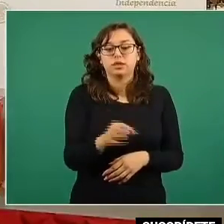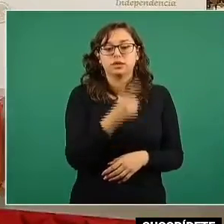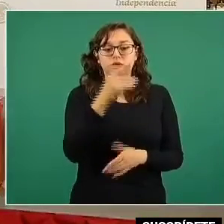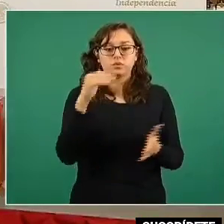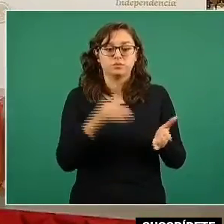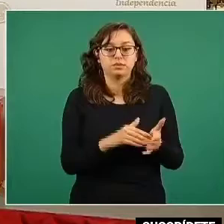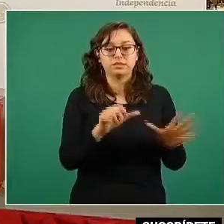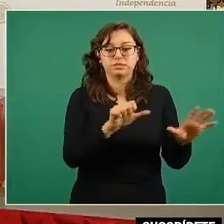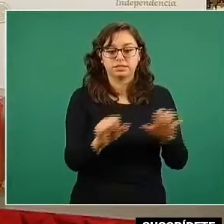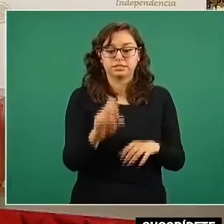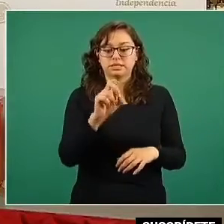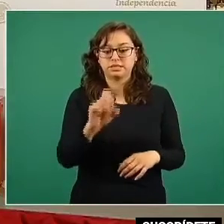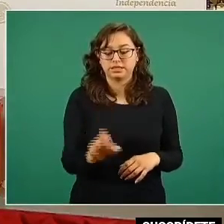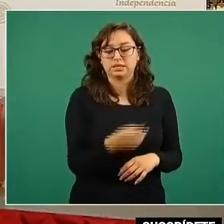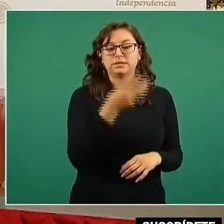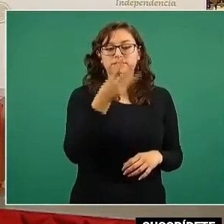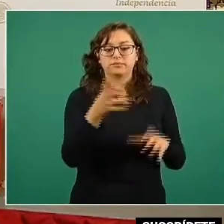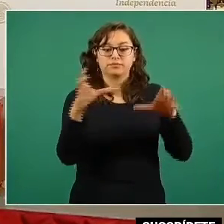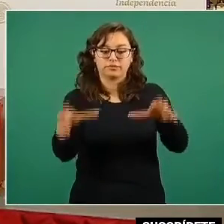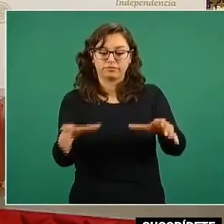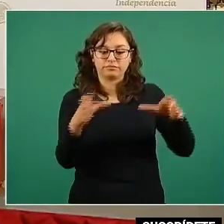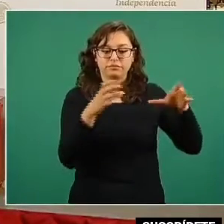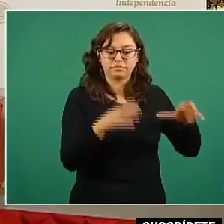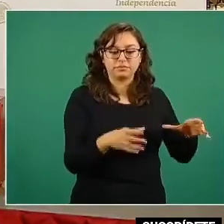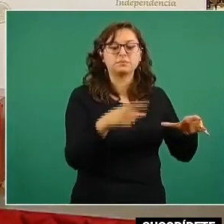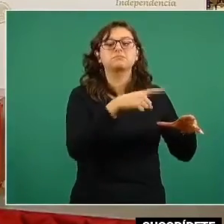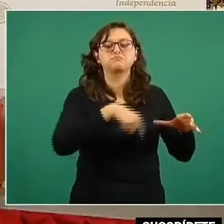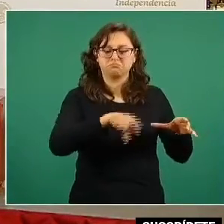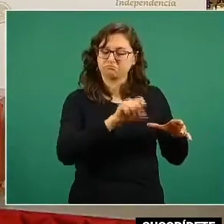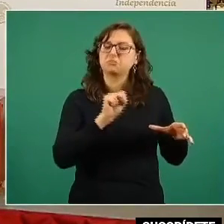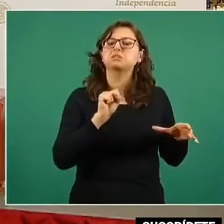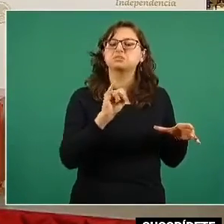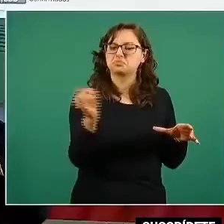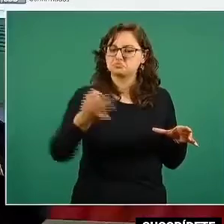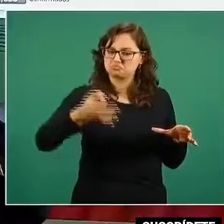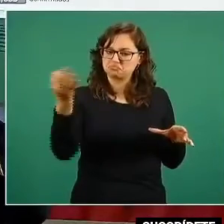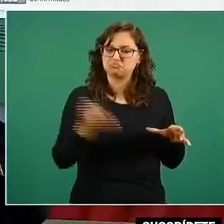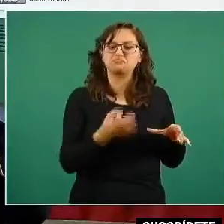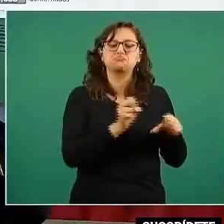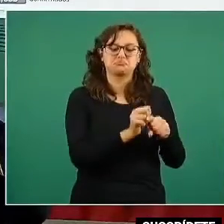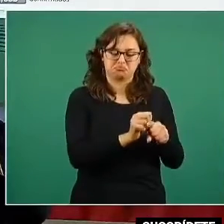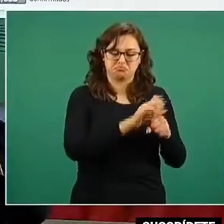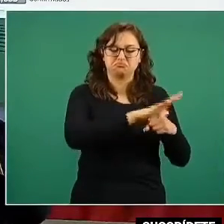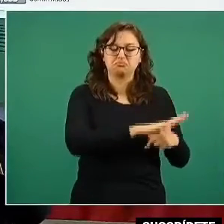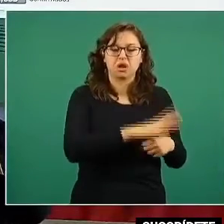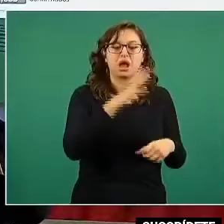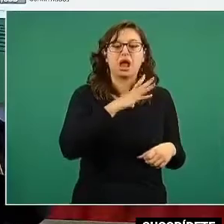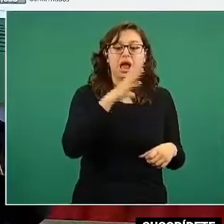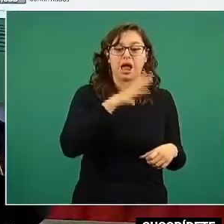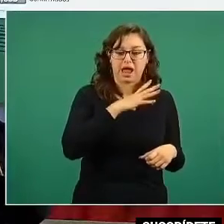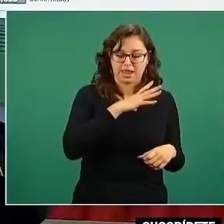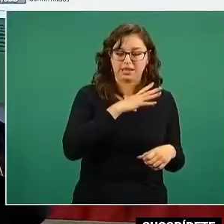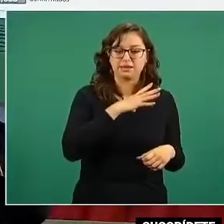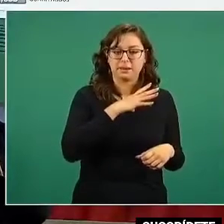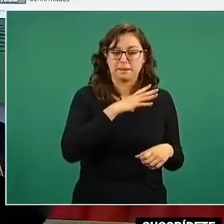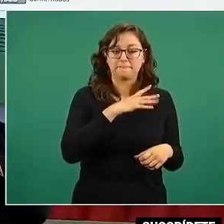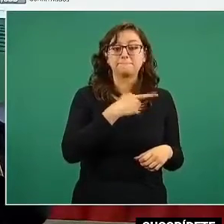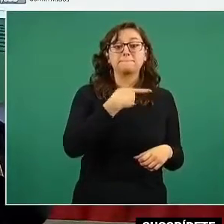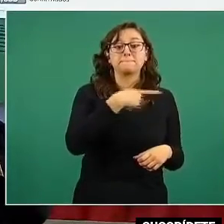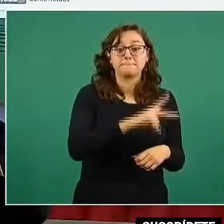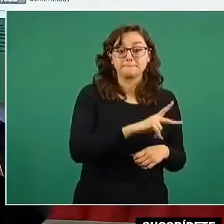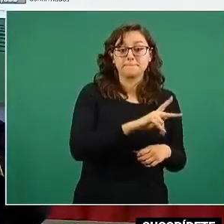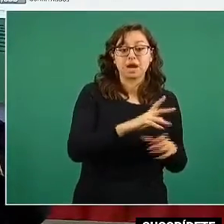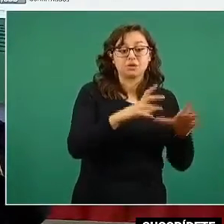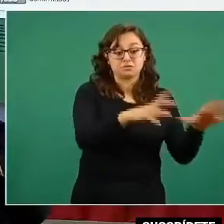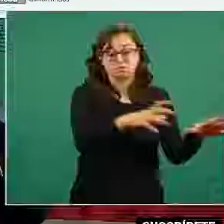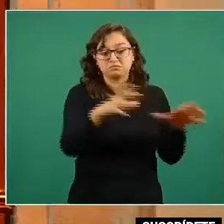1.541.633 para el día de hoy se clasifican ya como casos confirmados de la enfermedad, pero así también tienen un resultado negativo, es decir,